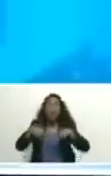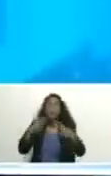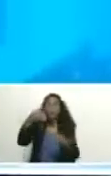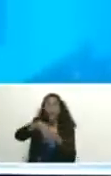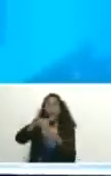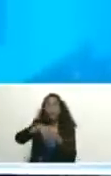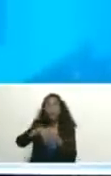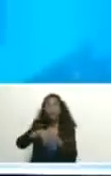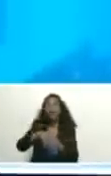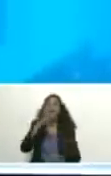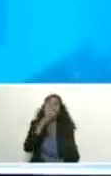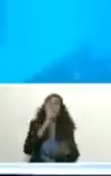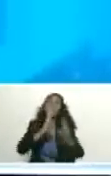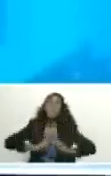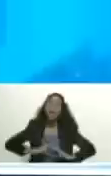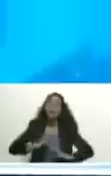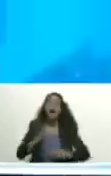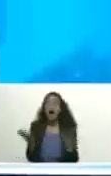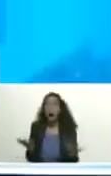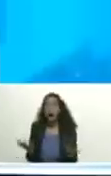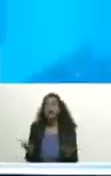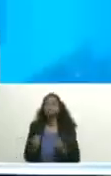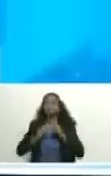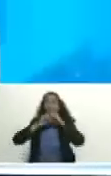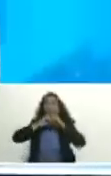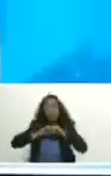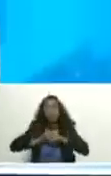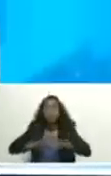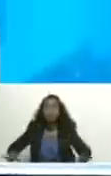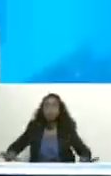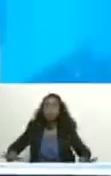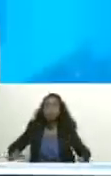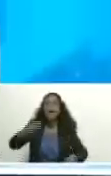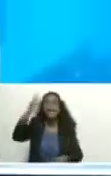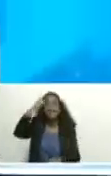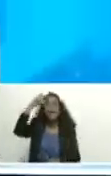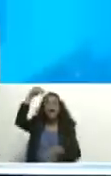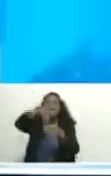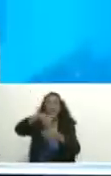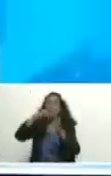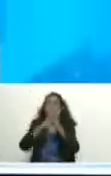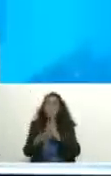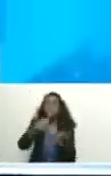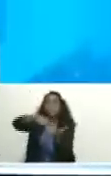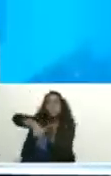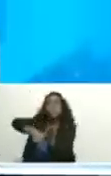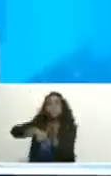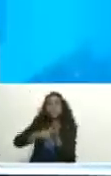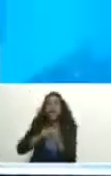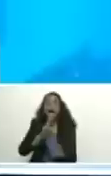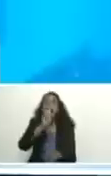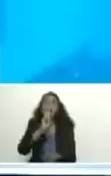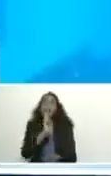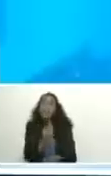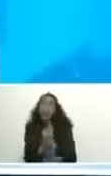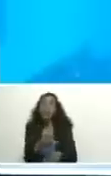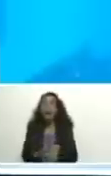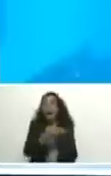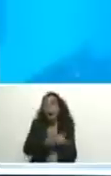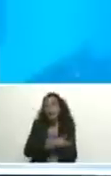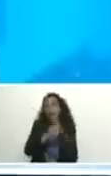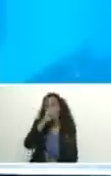consultivo, reciba las preguntas y de inmediato convoque al referendo consultivo. Esperamos que sea antes de que termine este